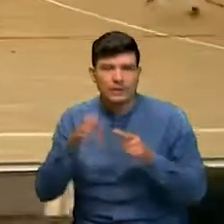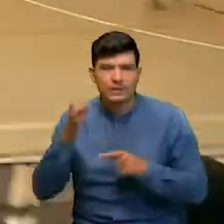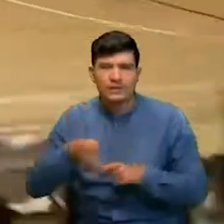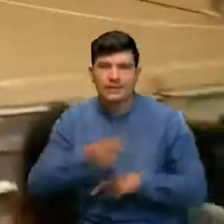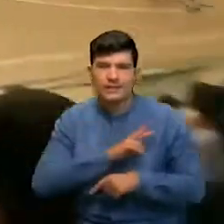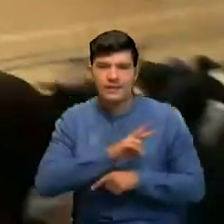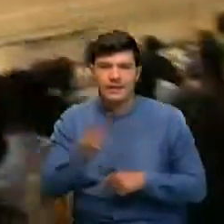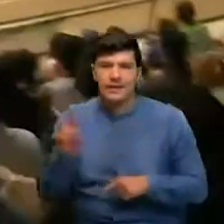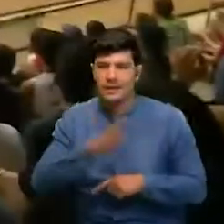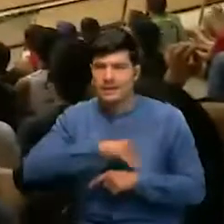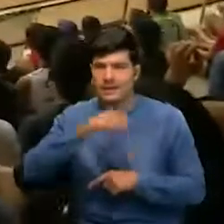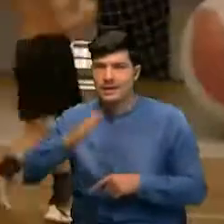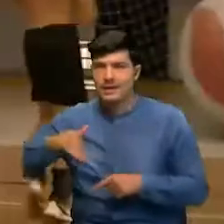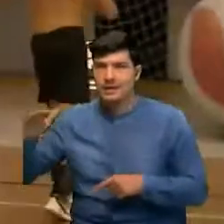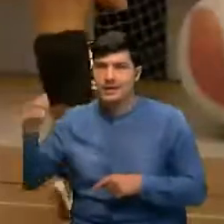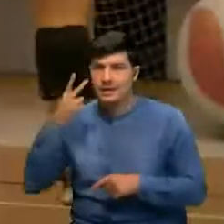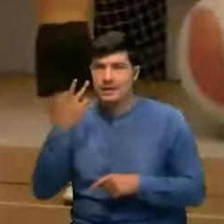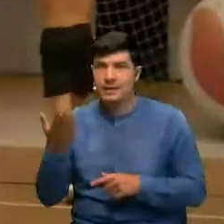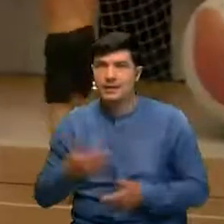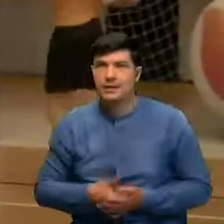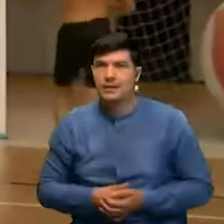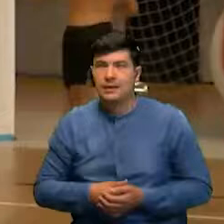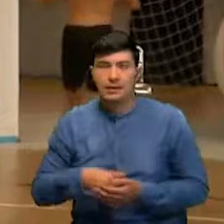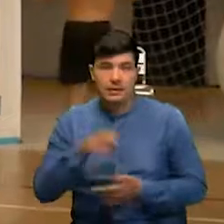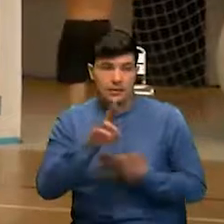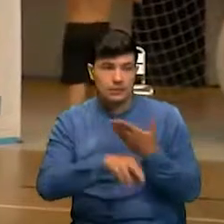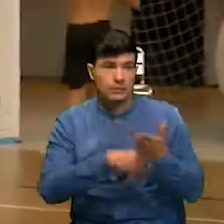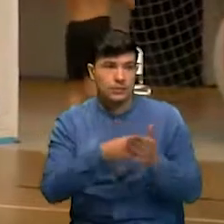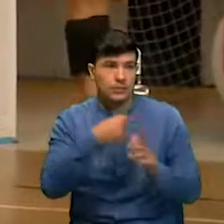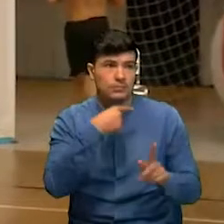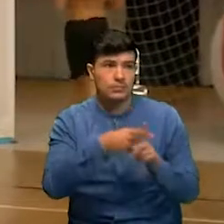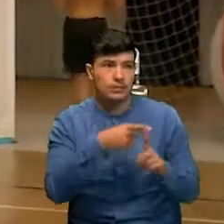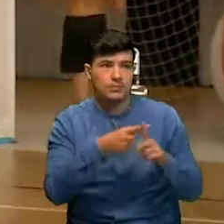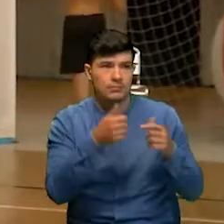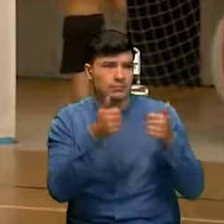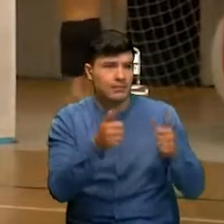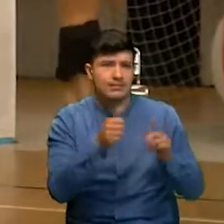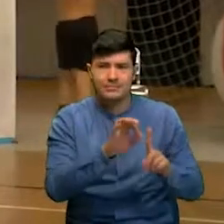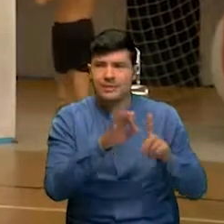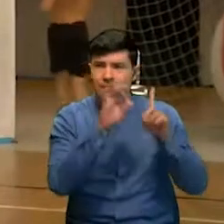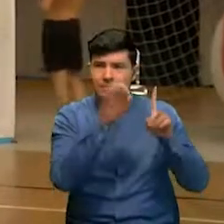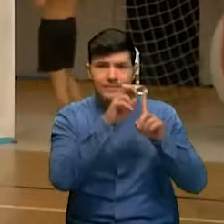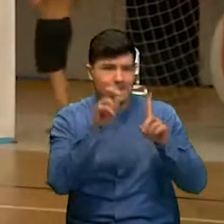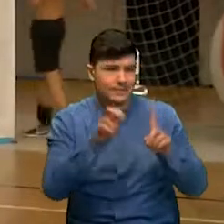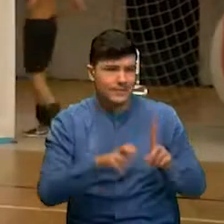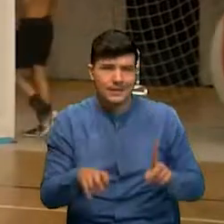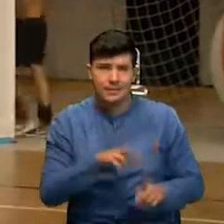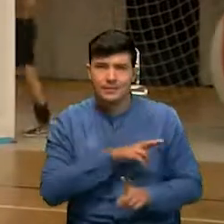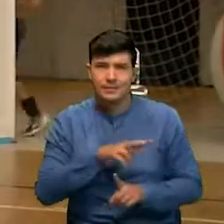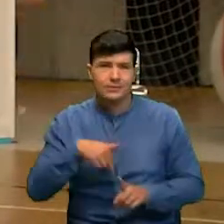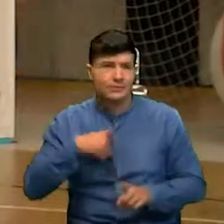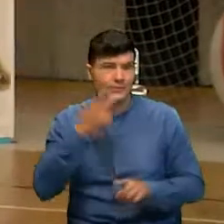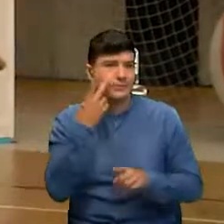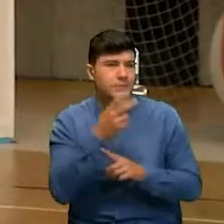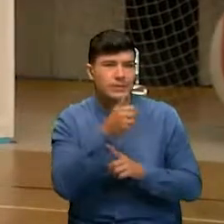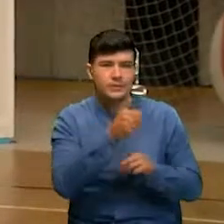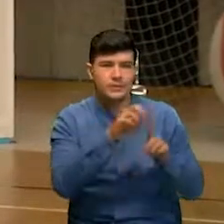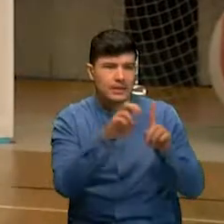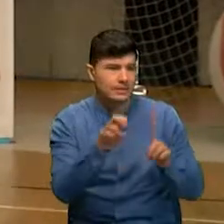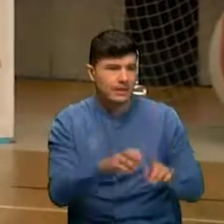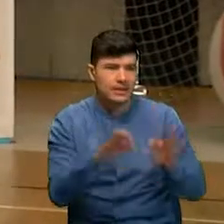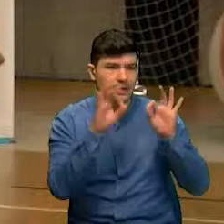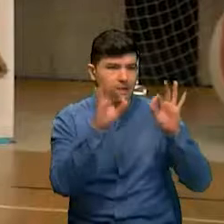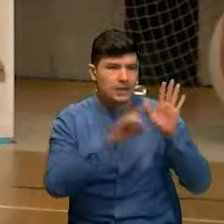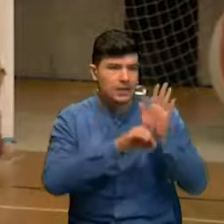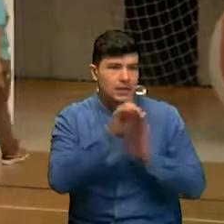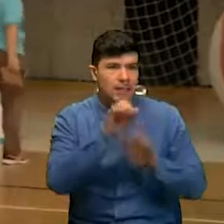a un torneo de orden nacional. Balance positivo, un excelente nivel. Vimos un equipo de Santander también muy competitivo, se desinfló un